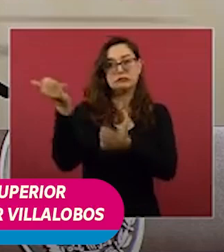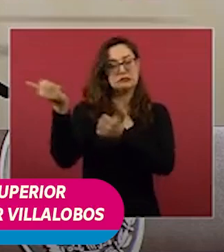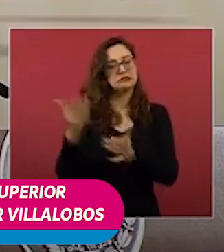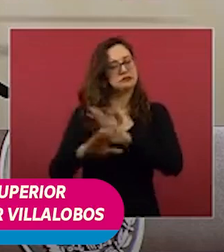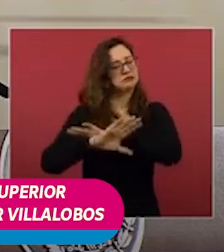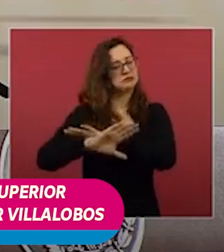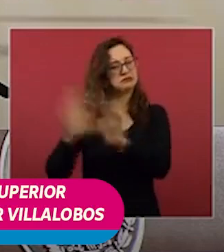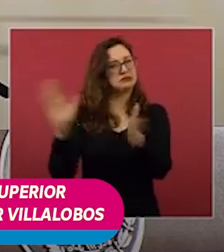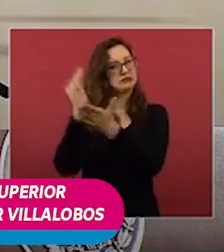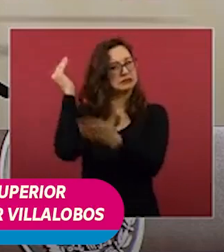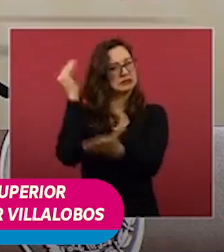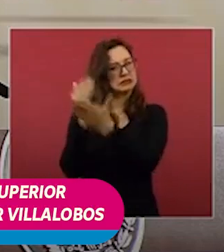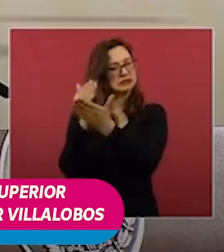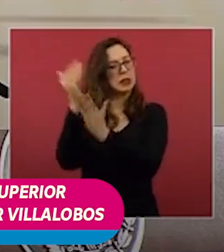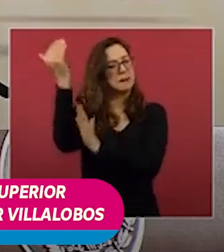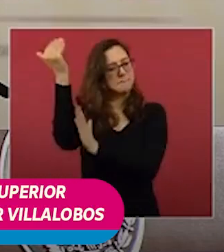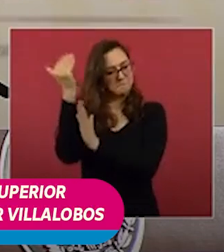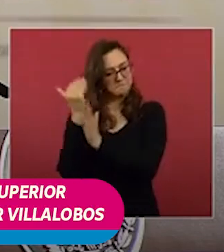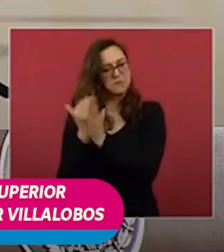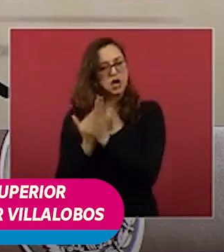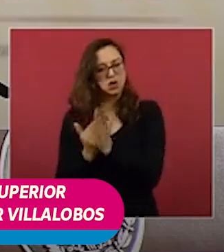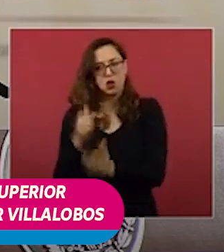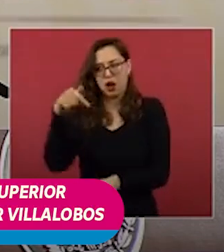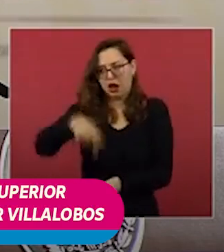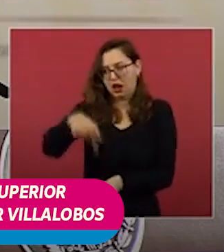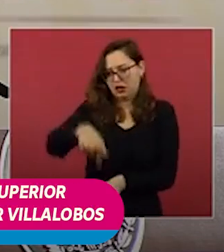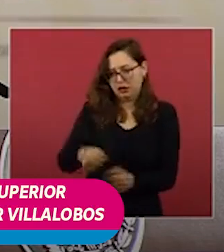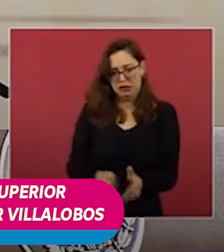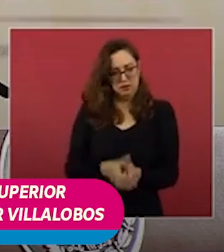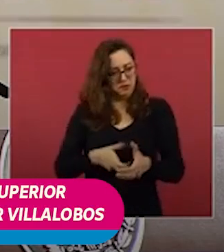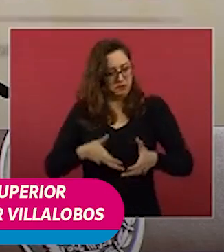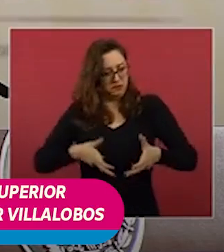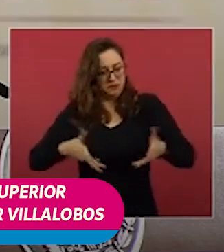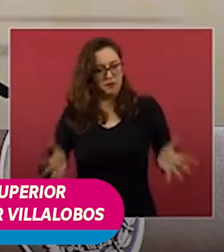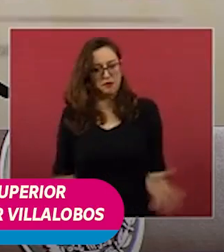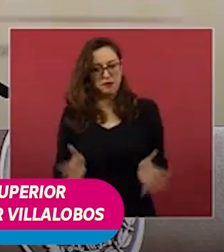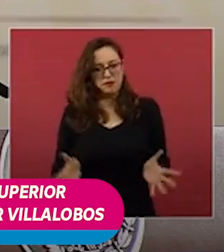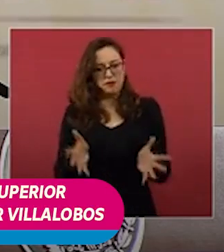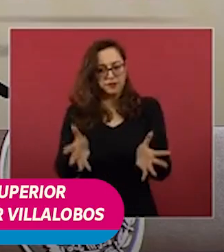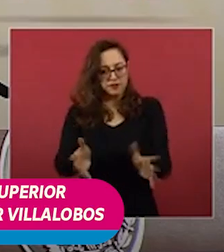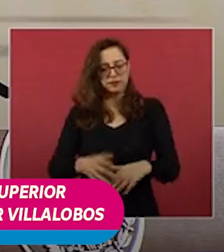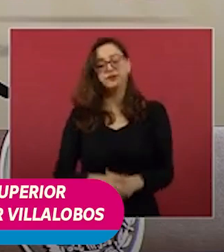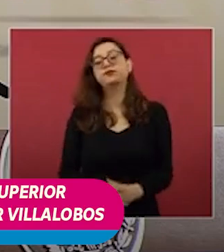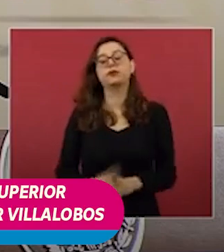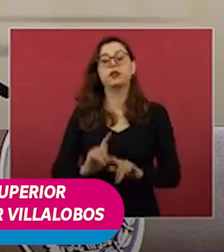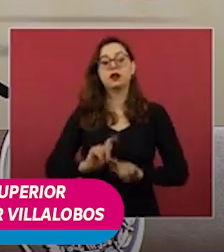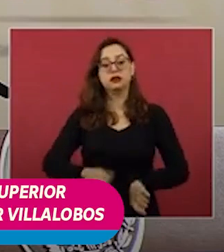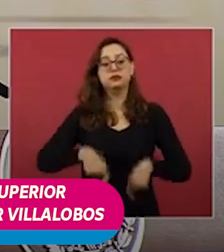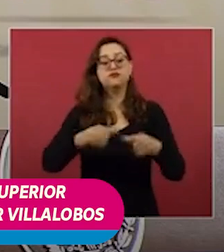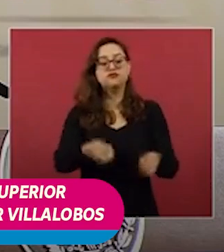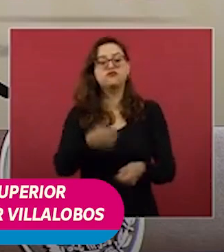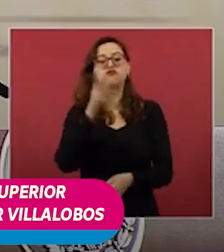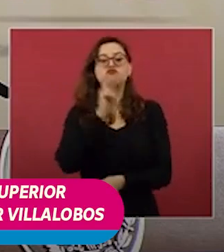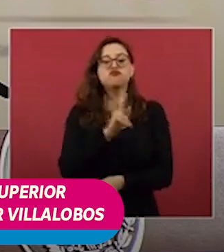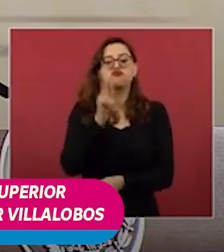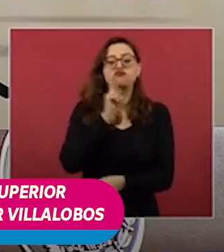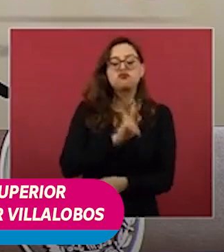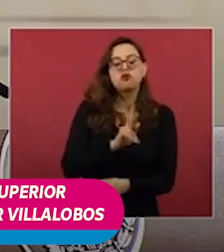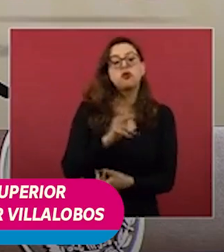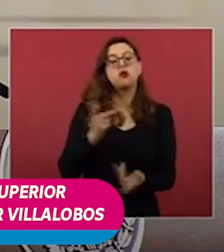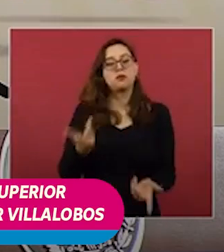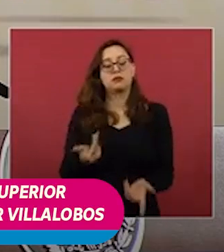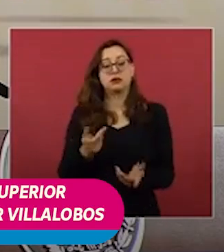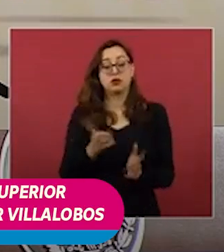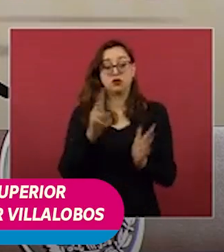del 2019 como un programa piloto que es asignado a la Secretaría de Agricultura para atender, ese